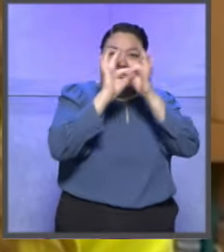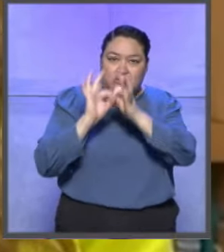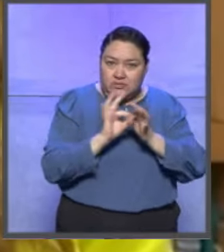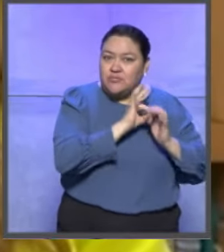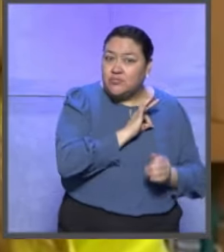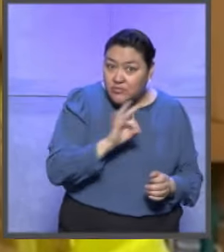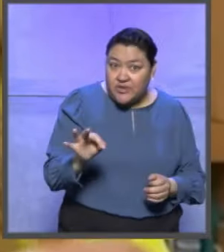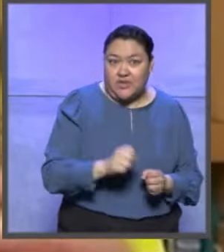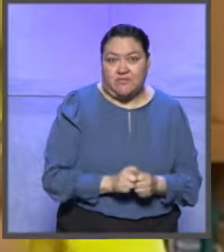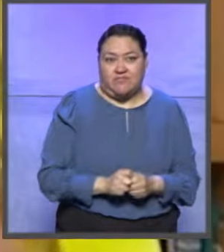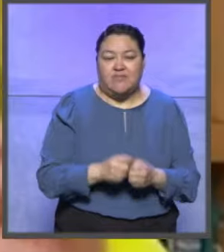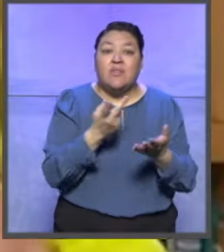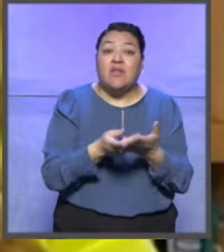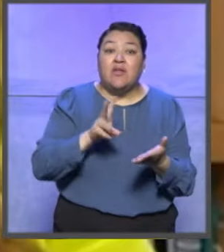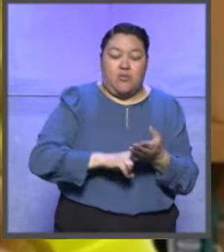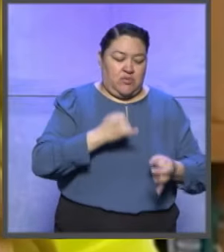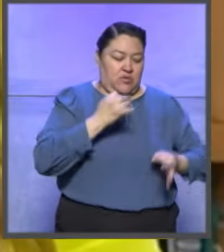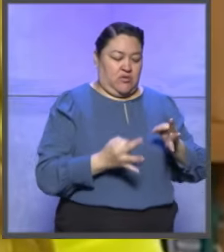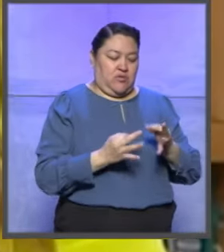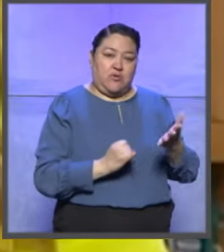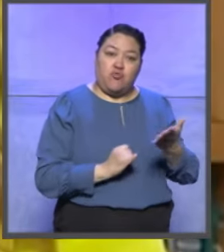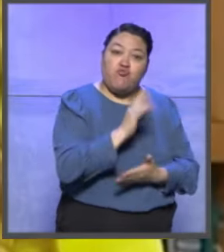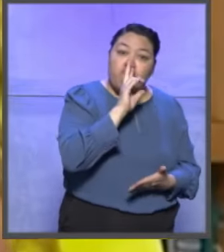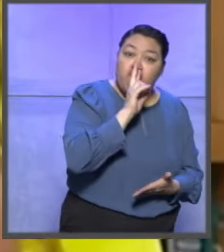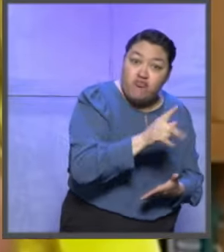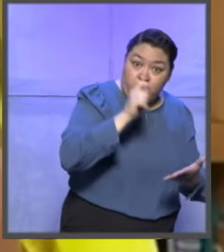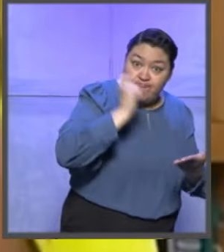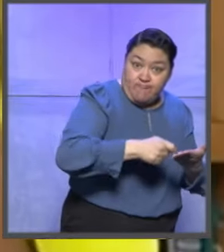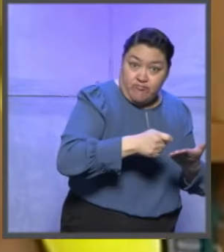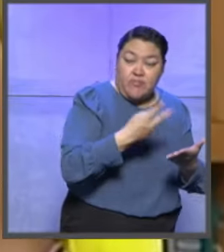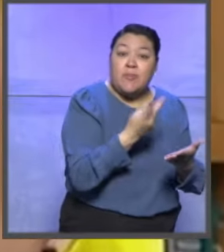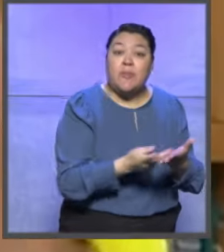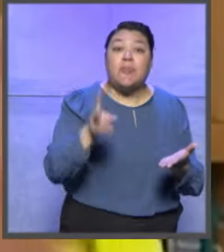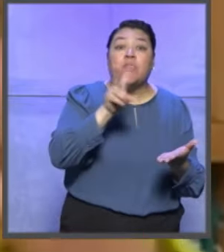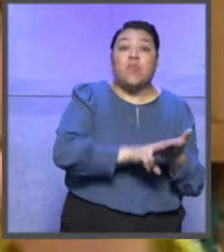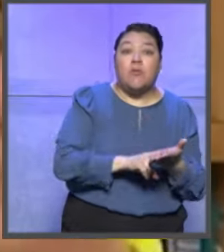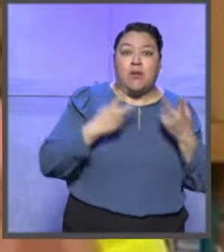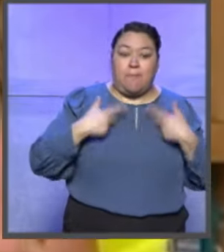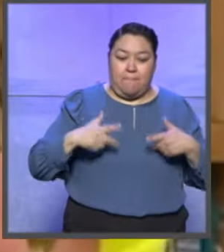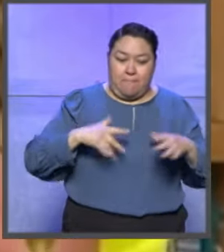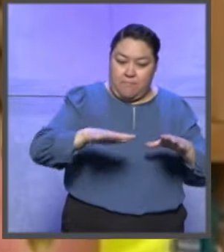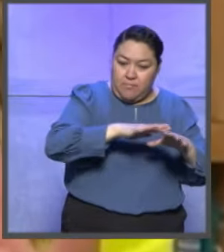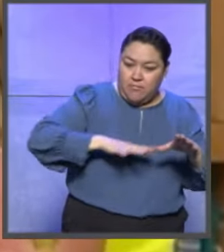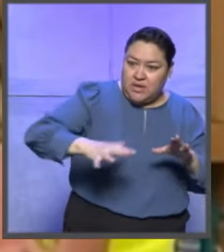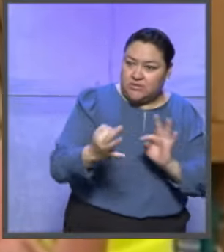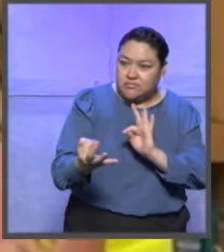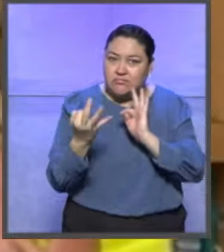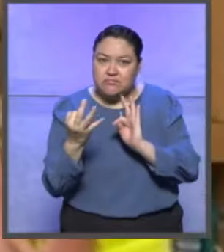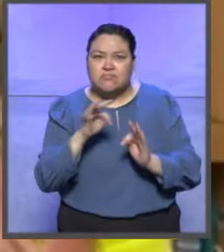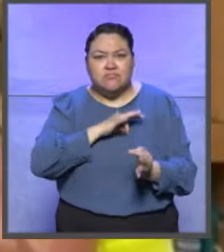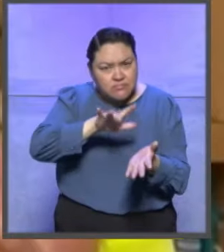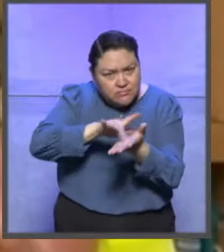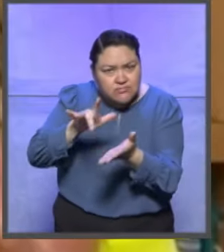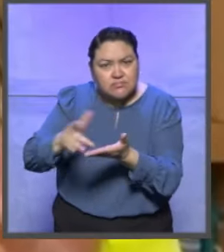Y no solamente a partir de nuestras sentencias, sino a partir de una cercanía real social con la